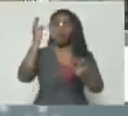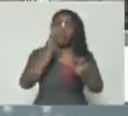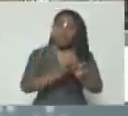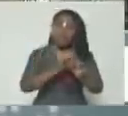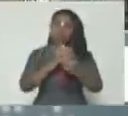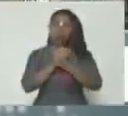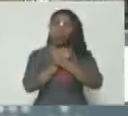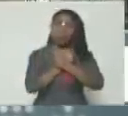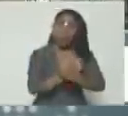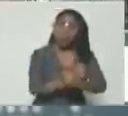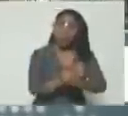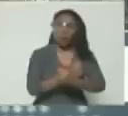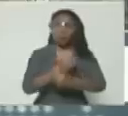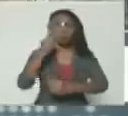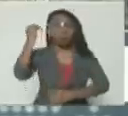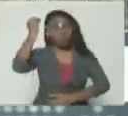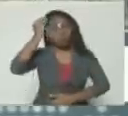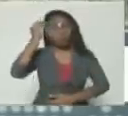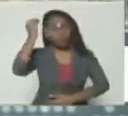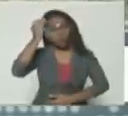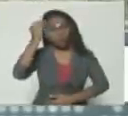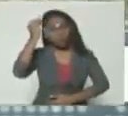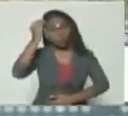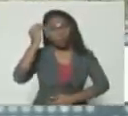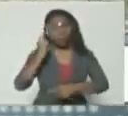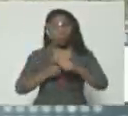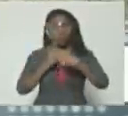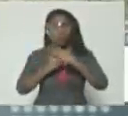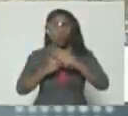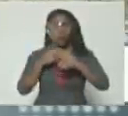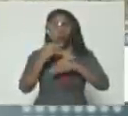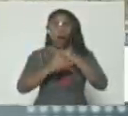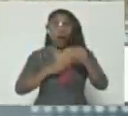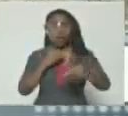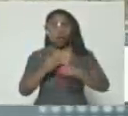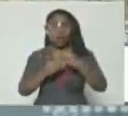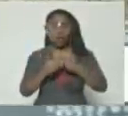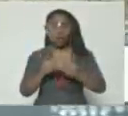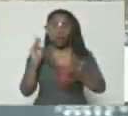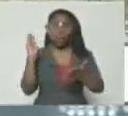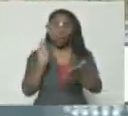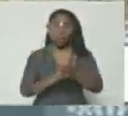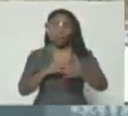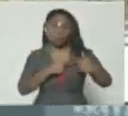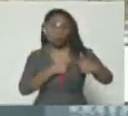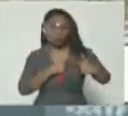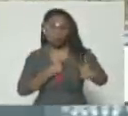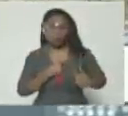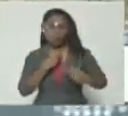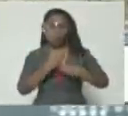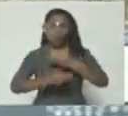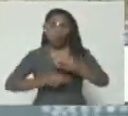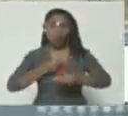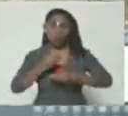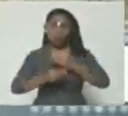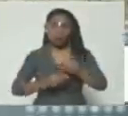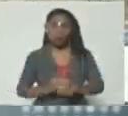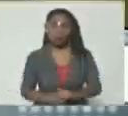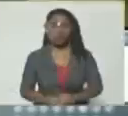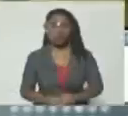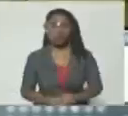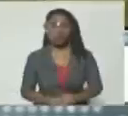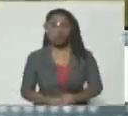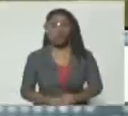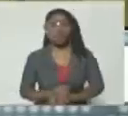amor, creyendo en lo que hace, cuando uno le pone corazón a lo que hace,